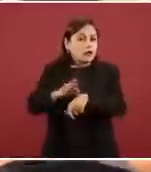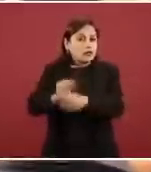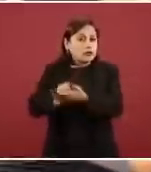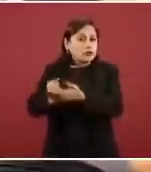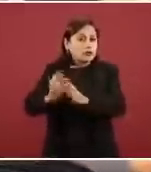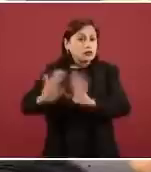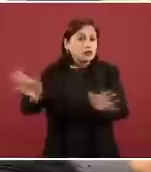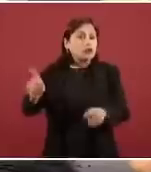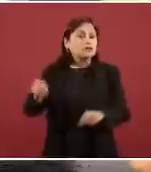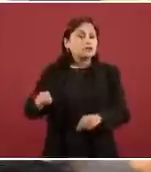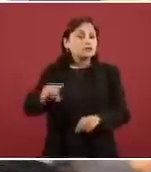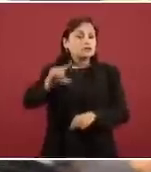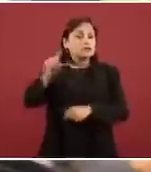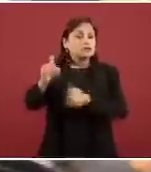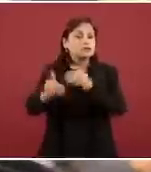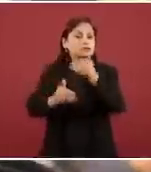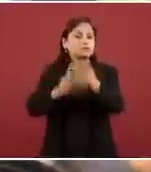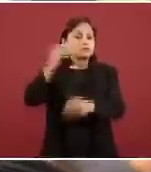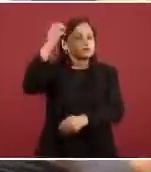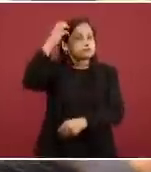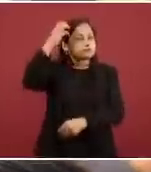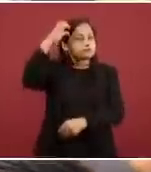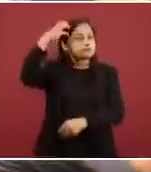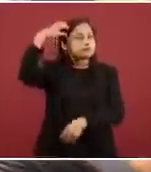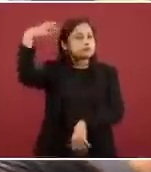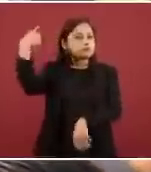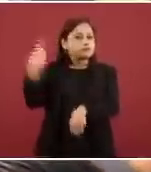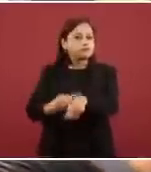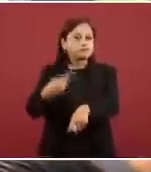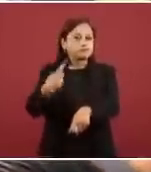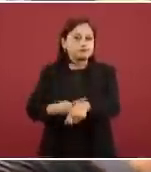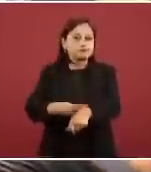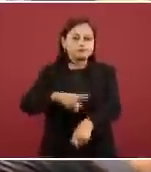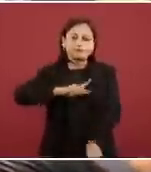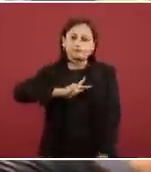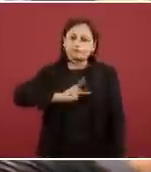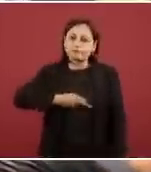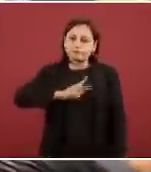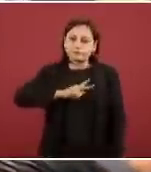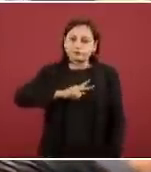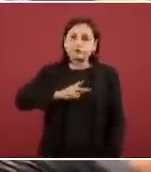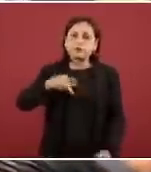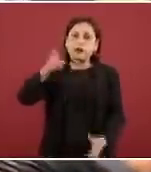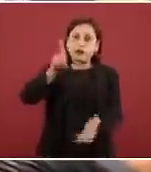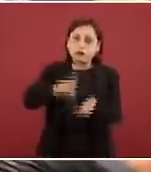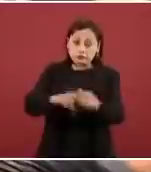pus y en la propia comunidad se la tuvieron que quitar con hierbas,